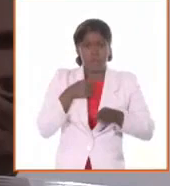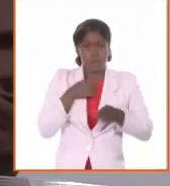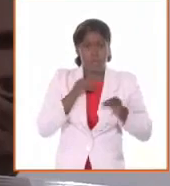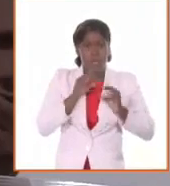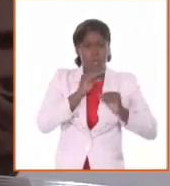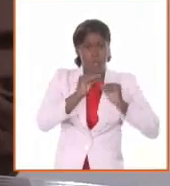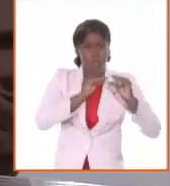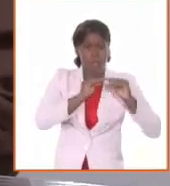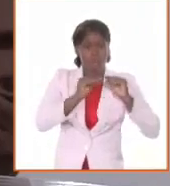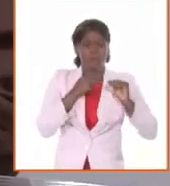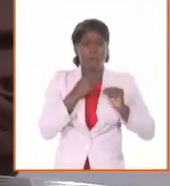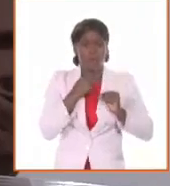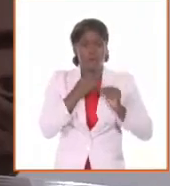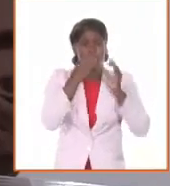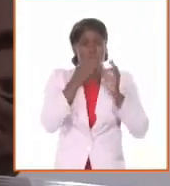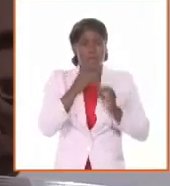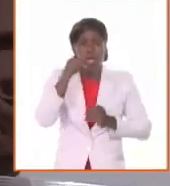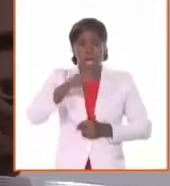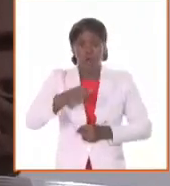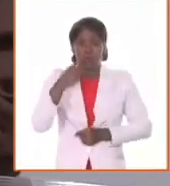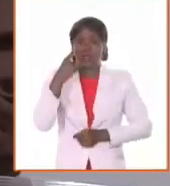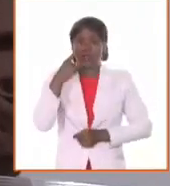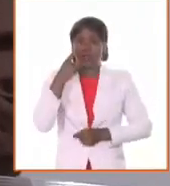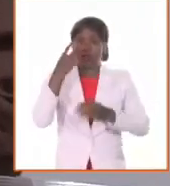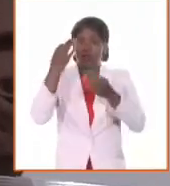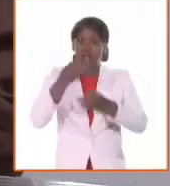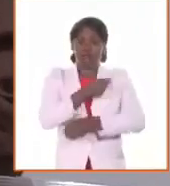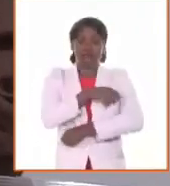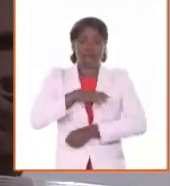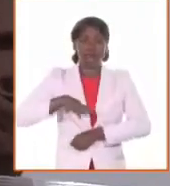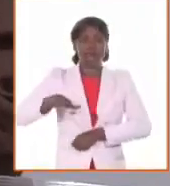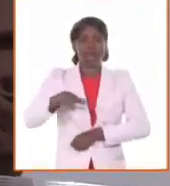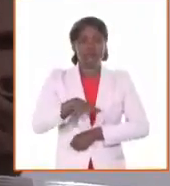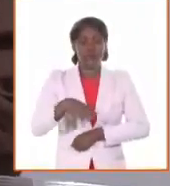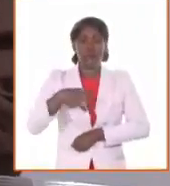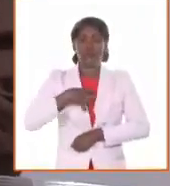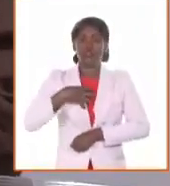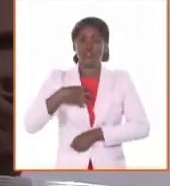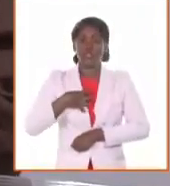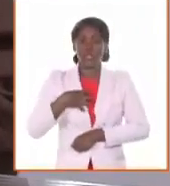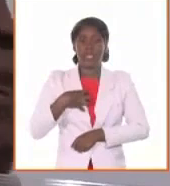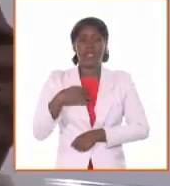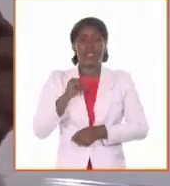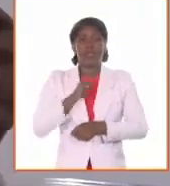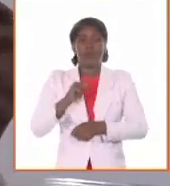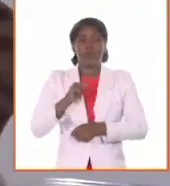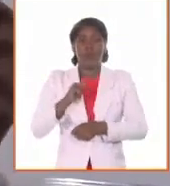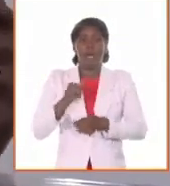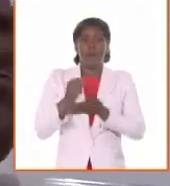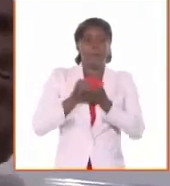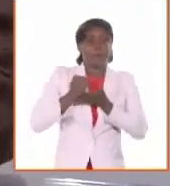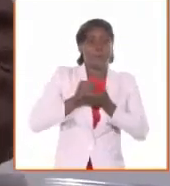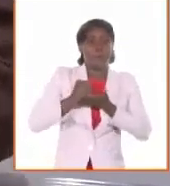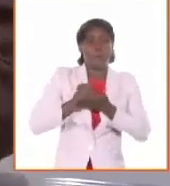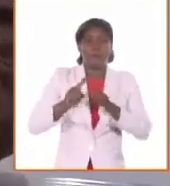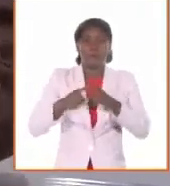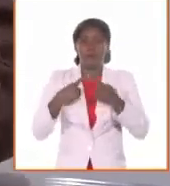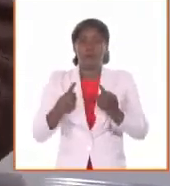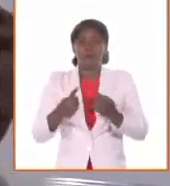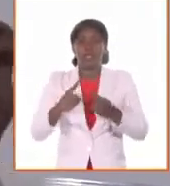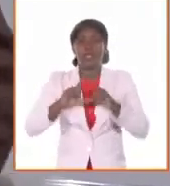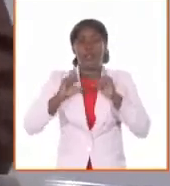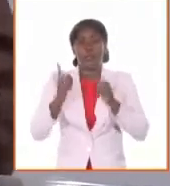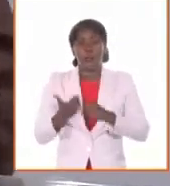un verdadero ejercicio de rendición de cuentas y creo que es válido no reconocerlo bueno ciertamente